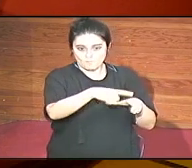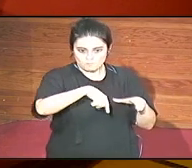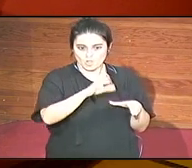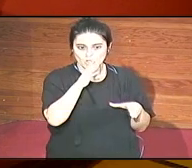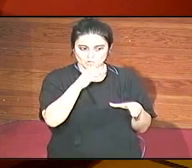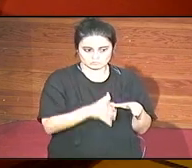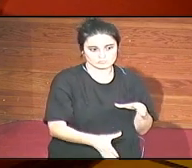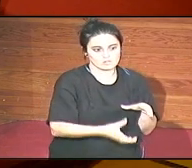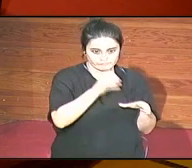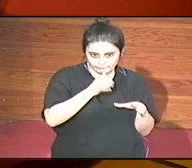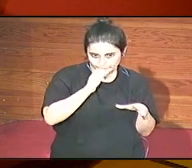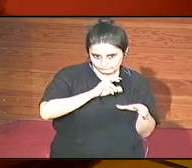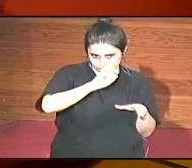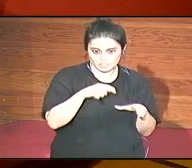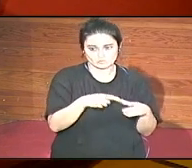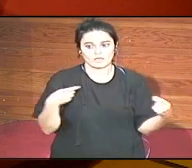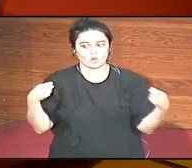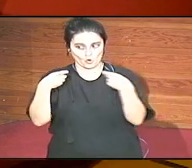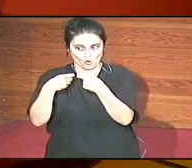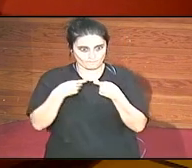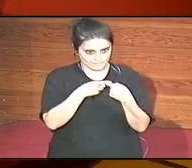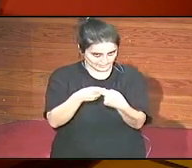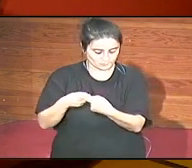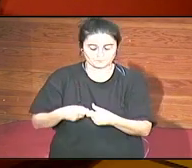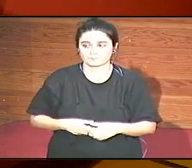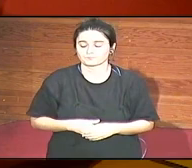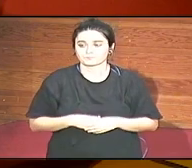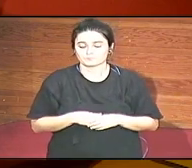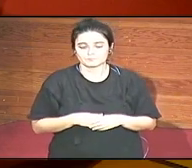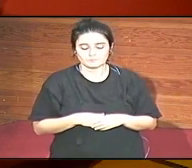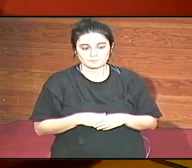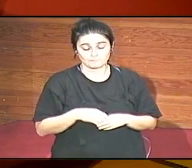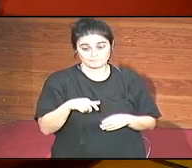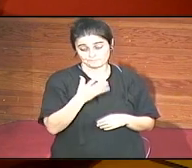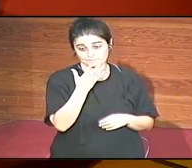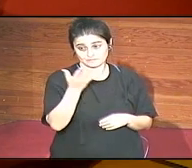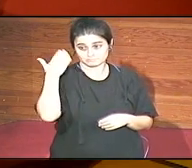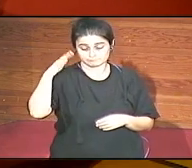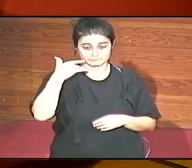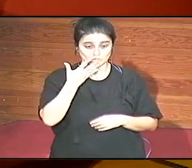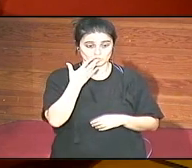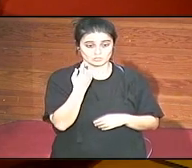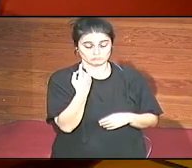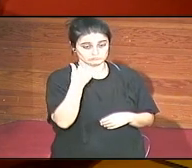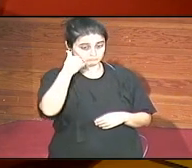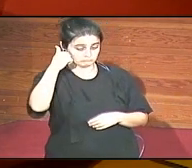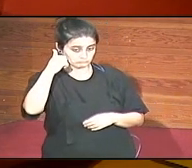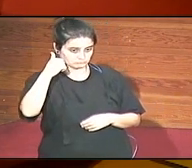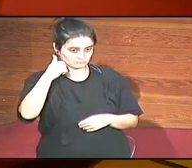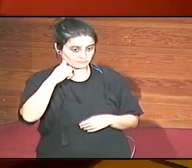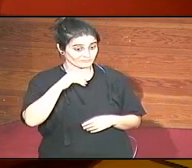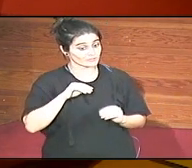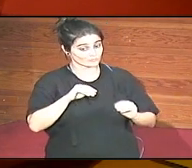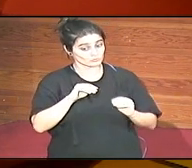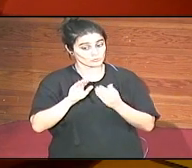genera conflictos desde hace siglos conocía a un tipo a jon que su vecino